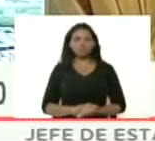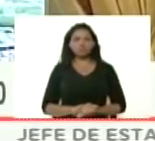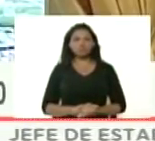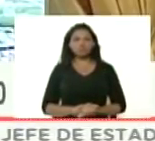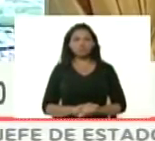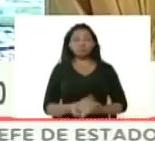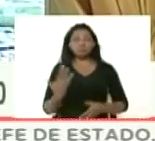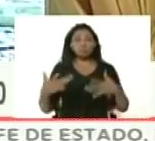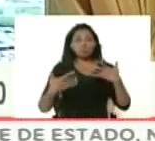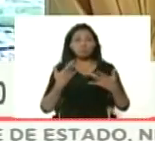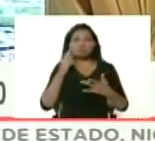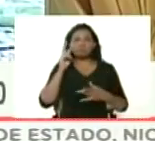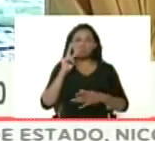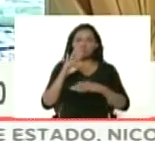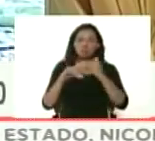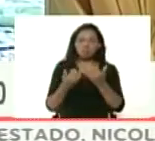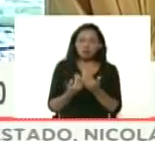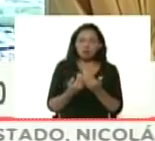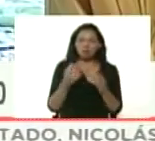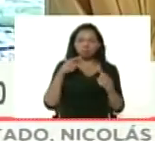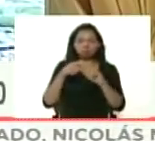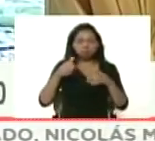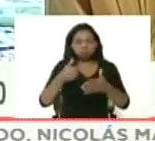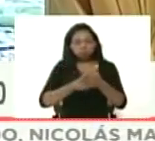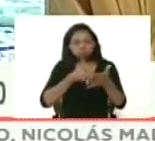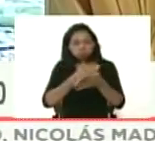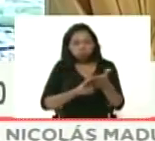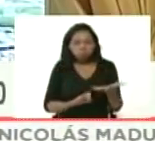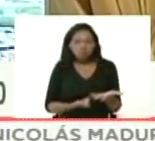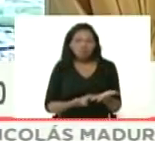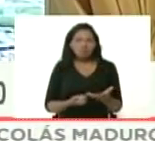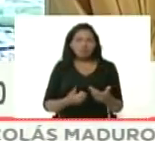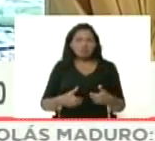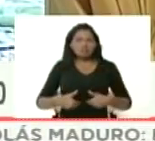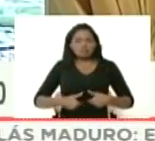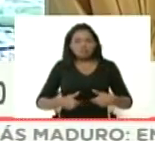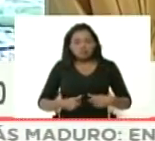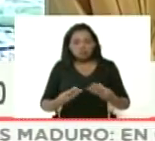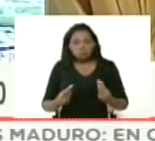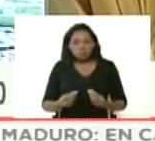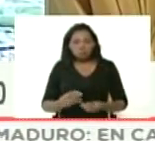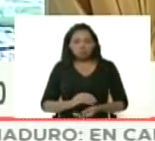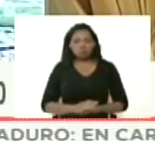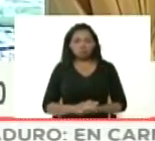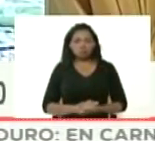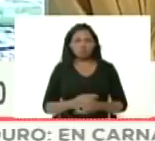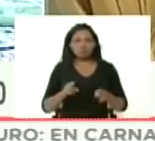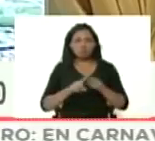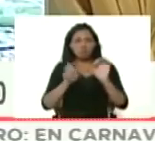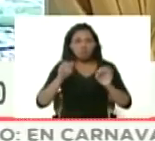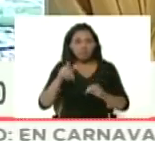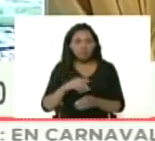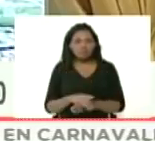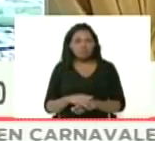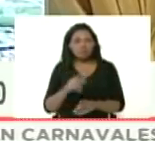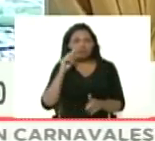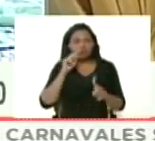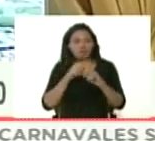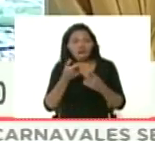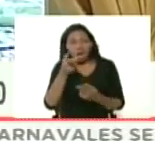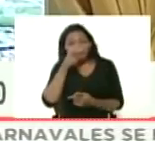Una actividad que amerita dedicación, conocimiento, sacrificio, esfuerzo, seguimiento,